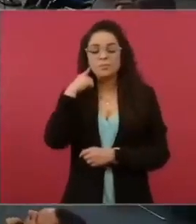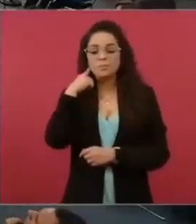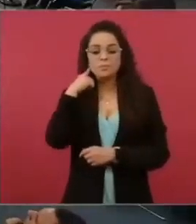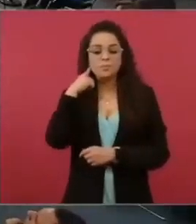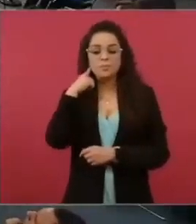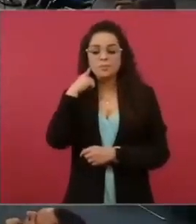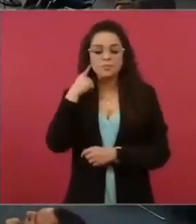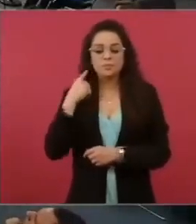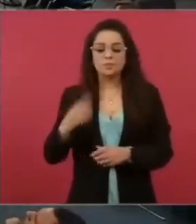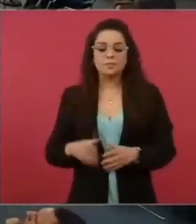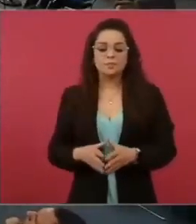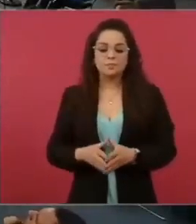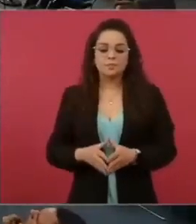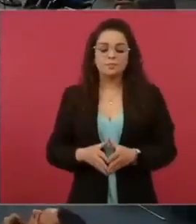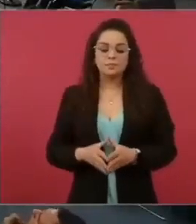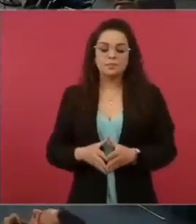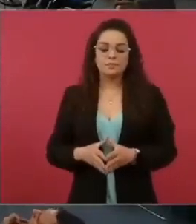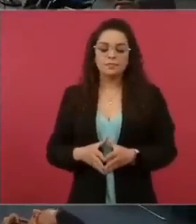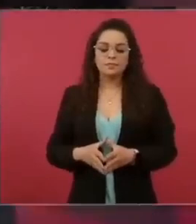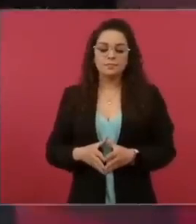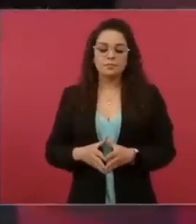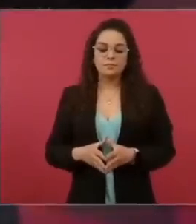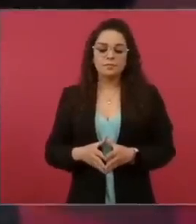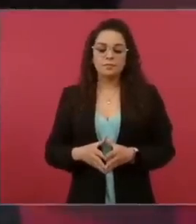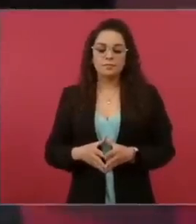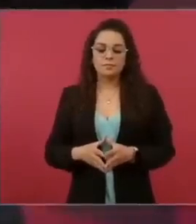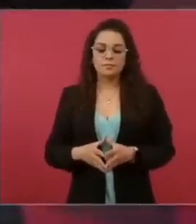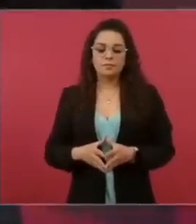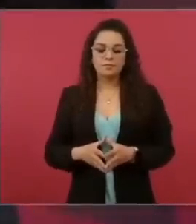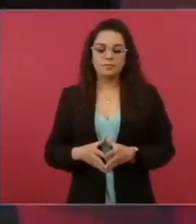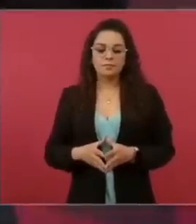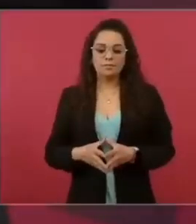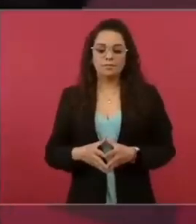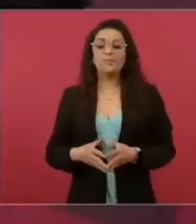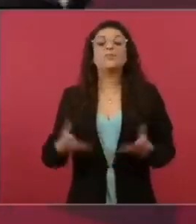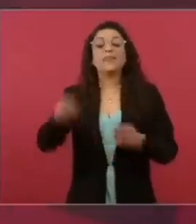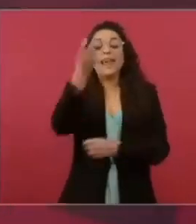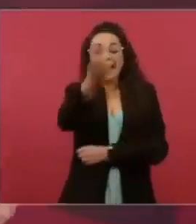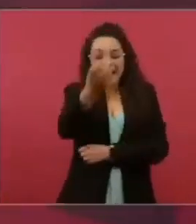Ah, ya vamos en su momento, es lo que le estoy dando vuelta ahora.